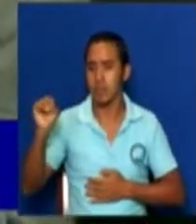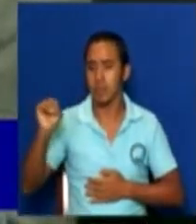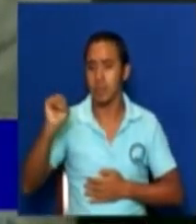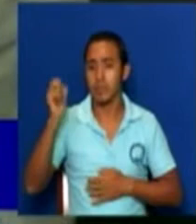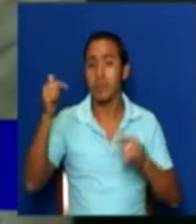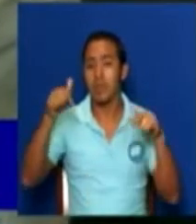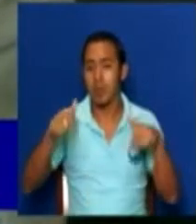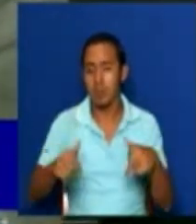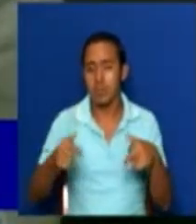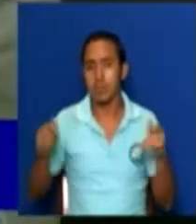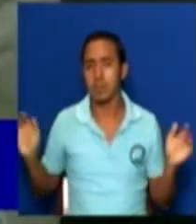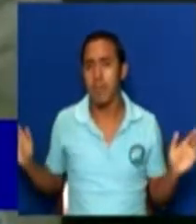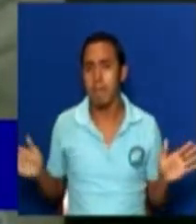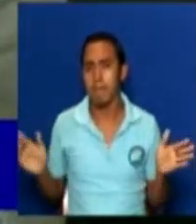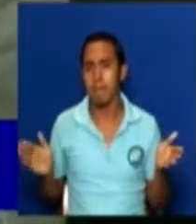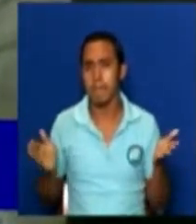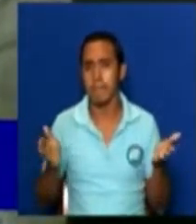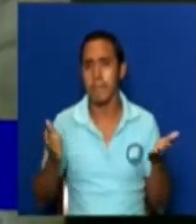haciendo